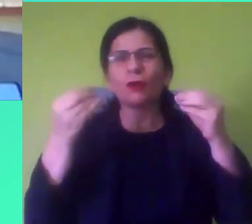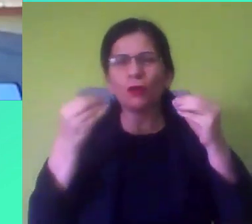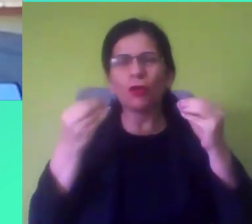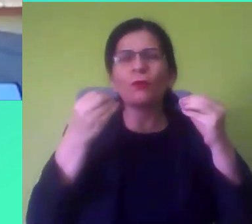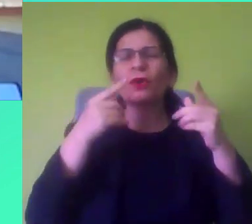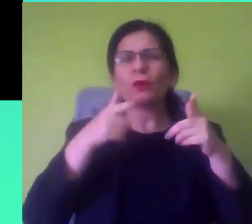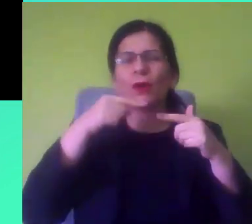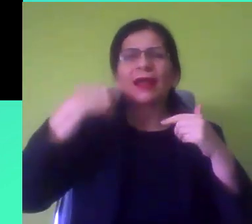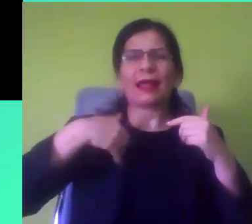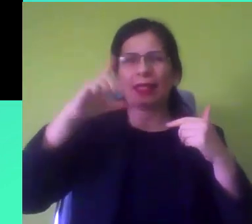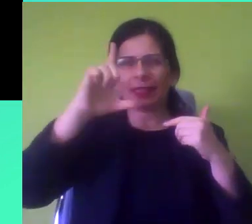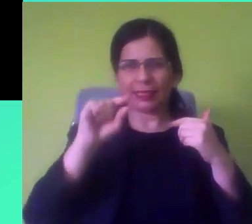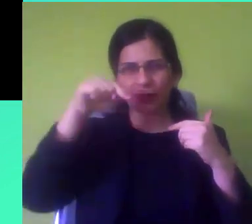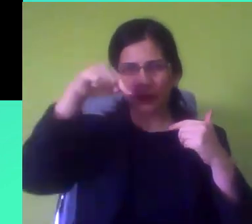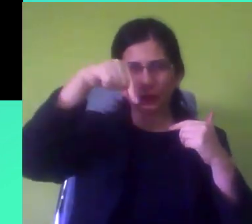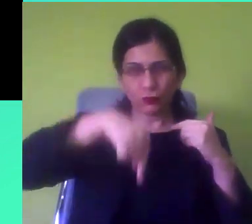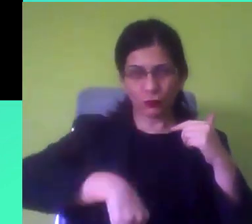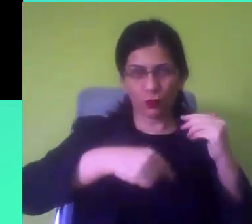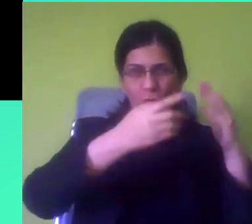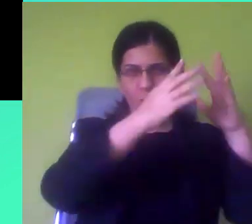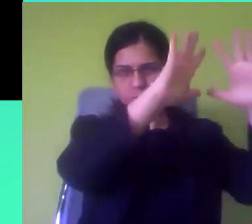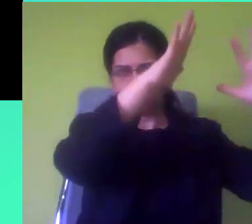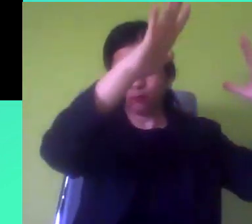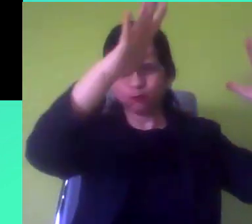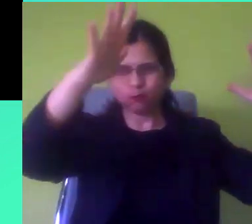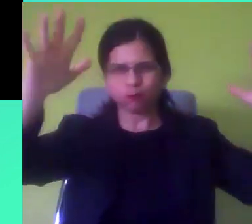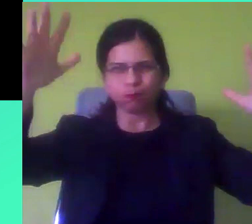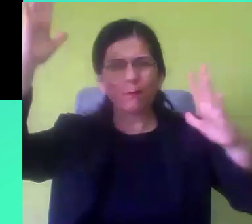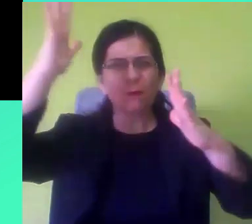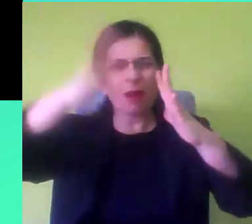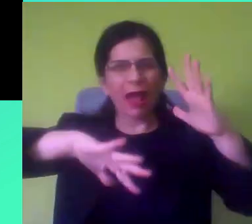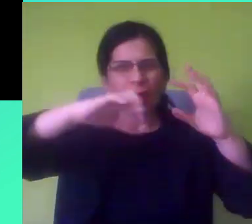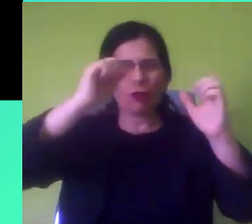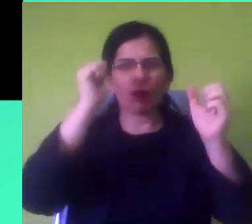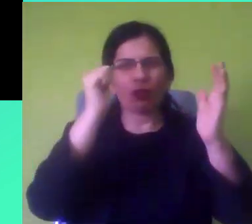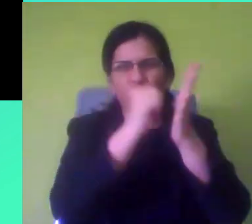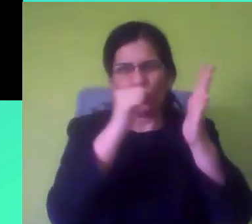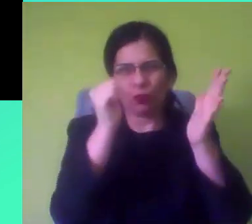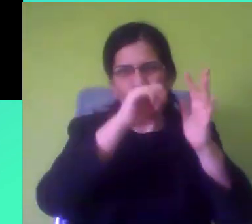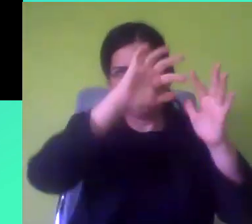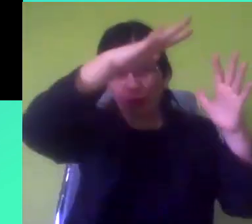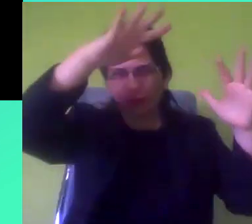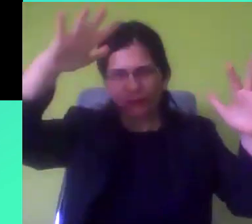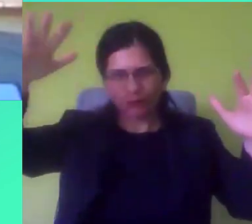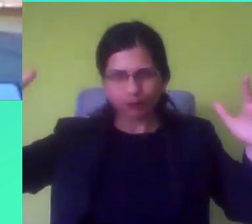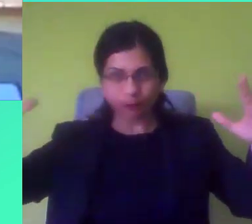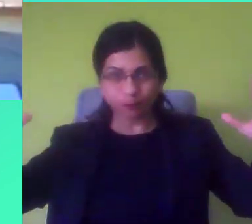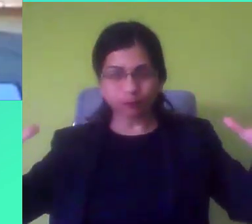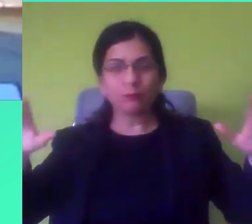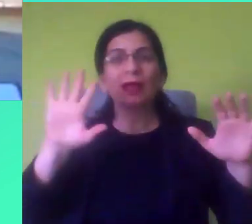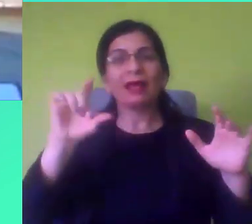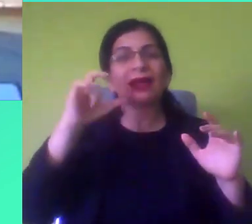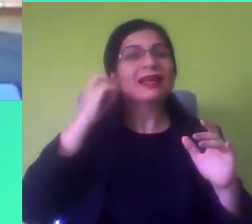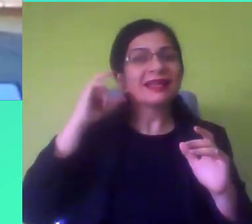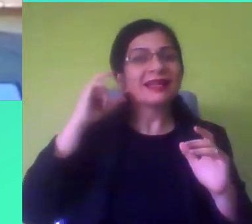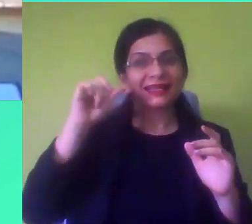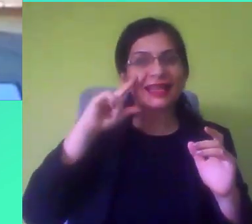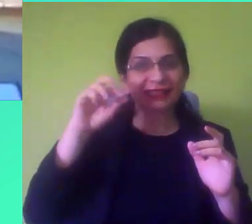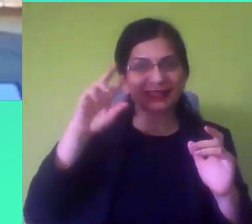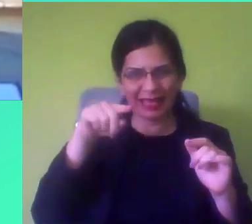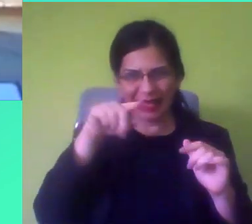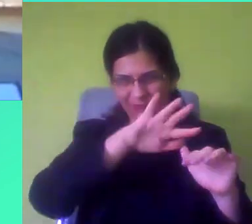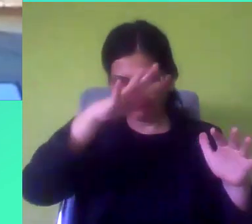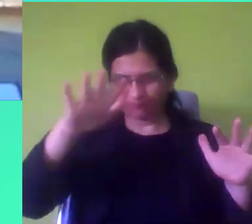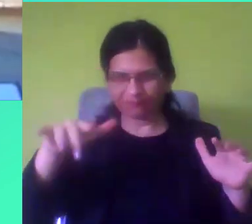ambiente periglacial. Lo primero es tener bien en claro qué es un glaciar. Un glaciar es una masa de